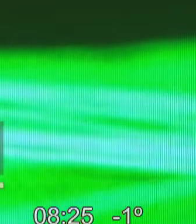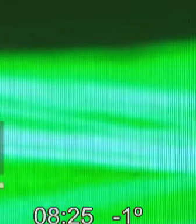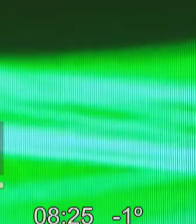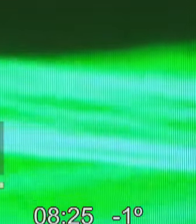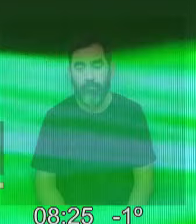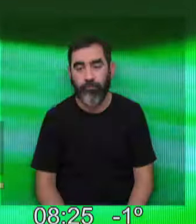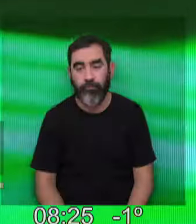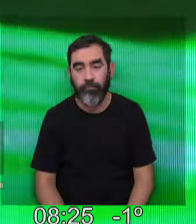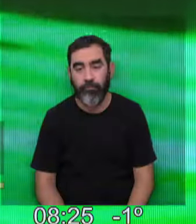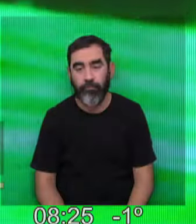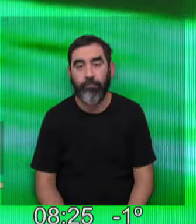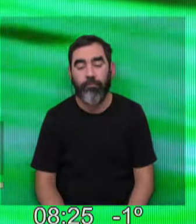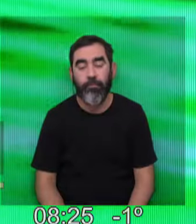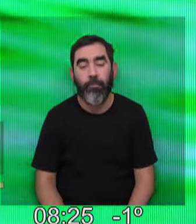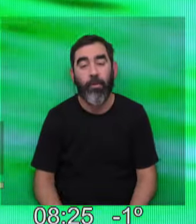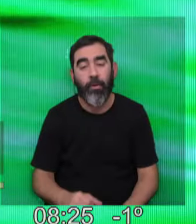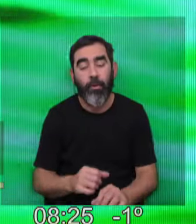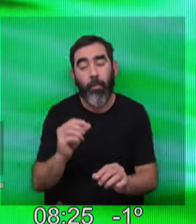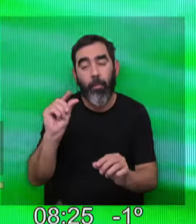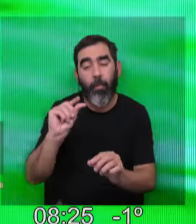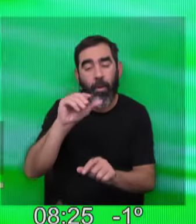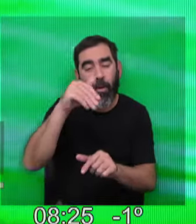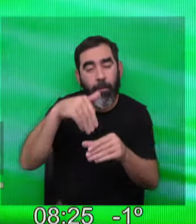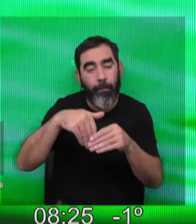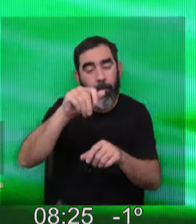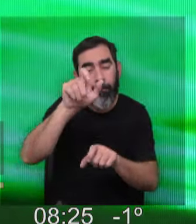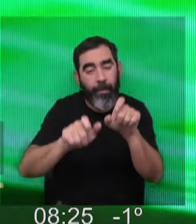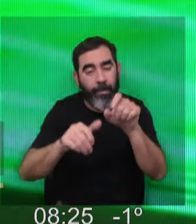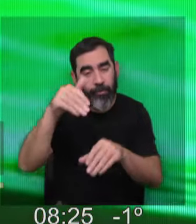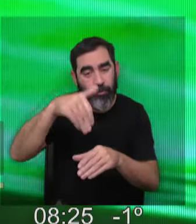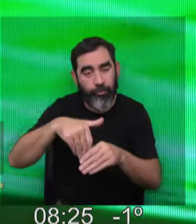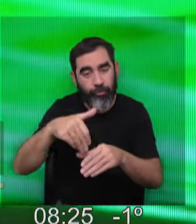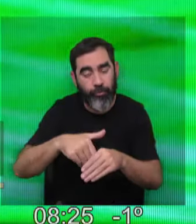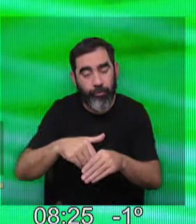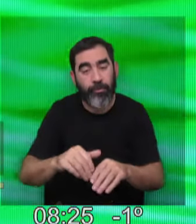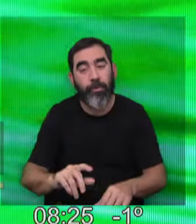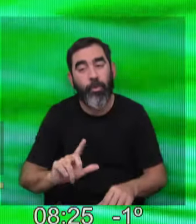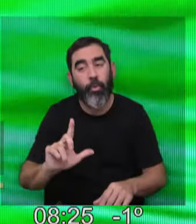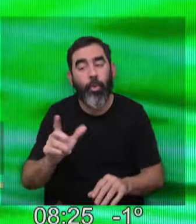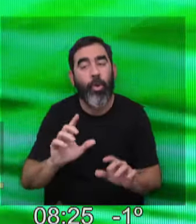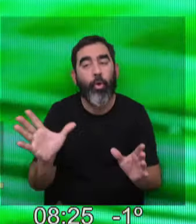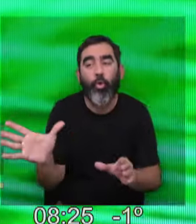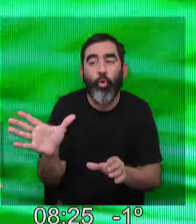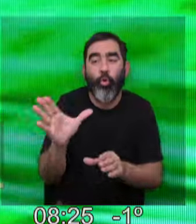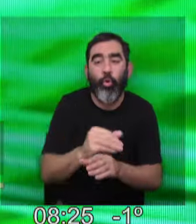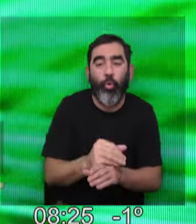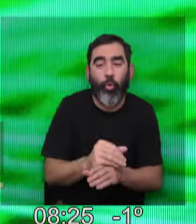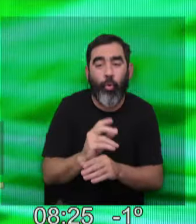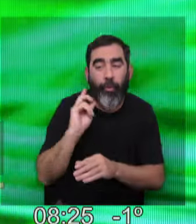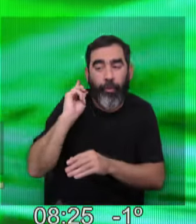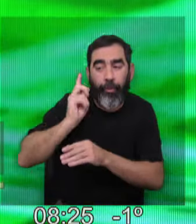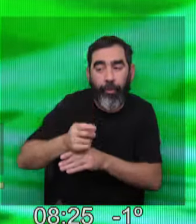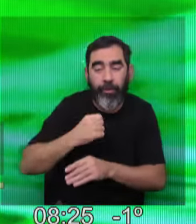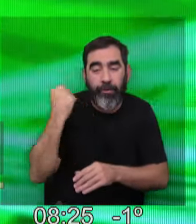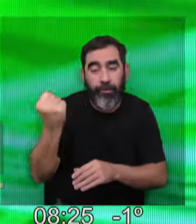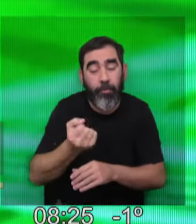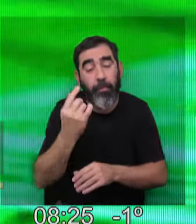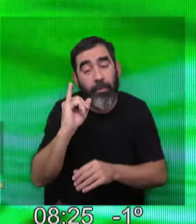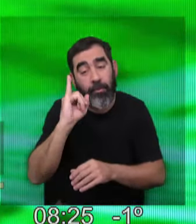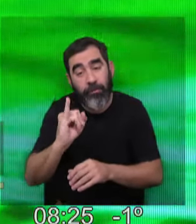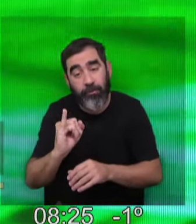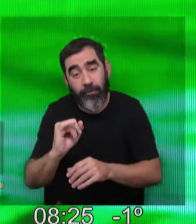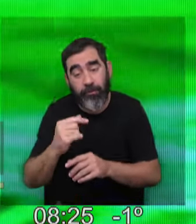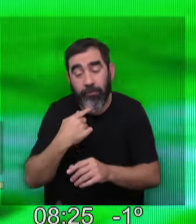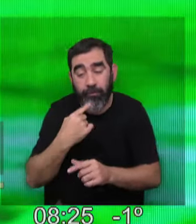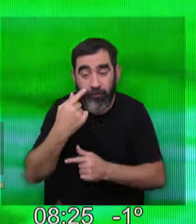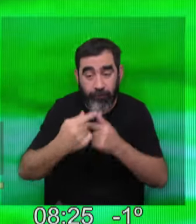cual puede tener muchas lecturas. Yo creo que ningún factor es decisorio, pero son todos